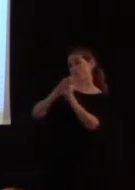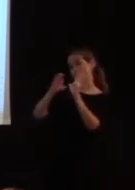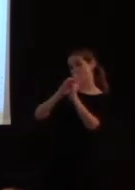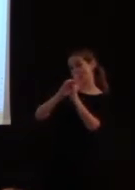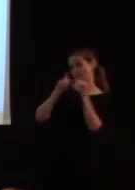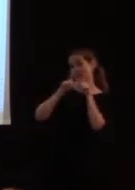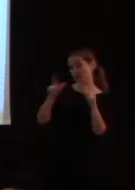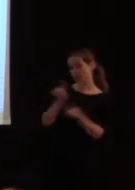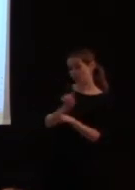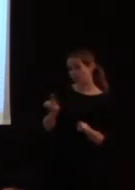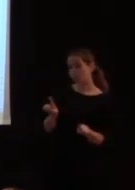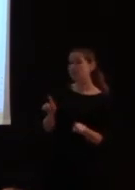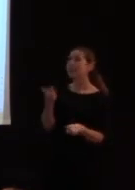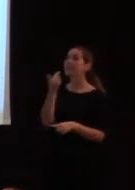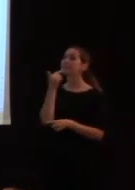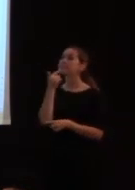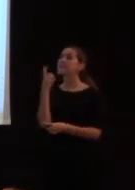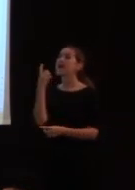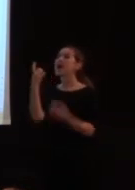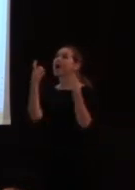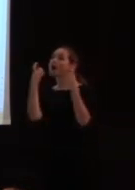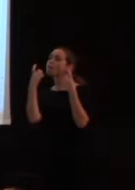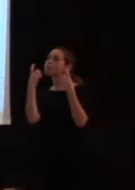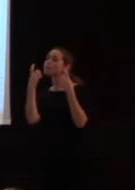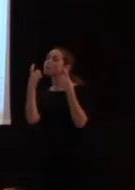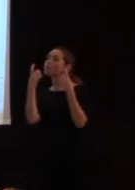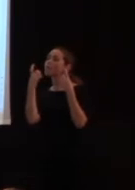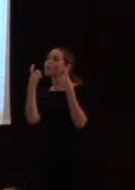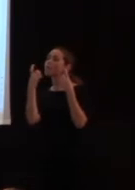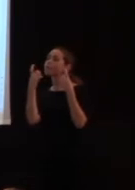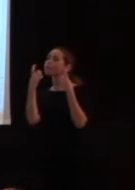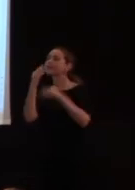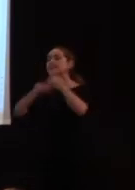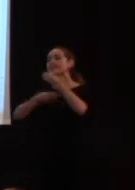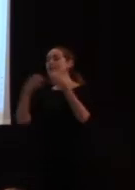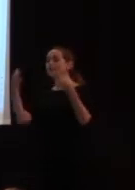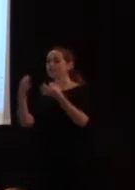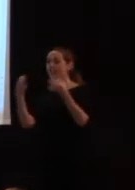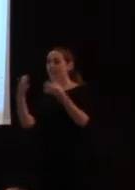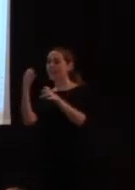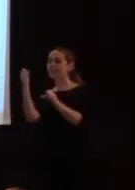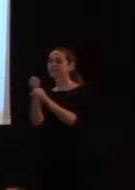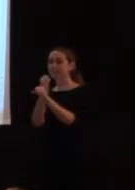cuenta cómo unos alumnos hicieron un trabajo